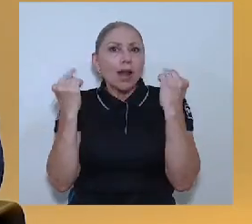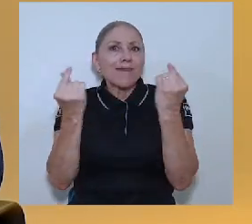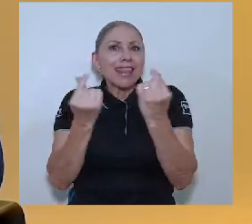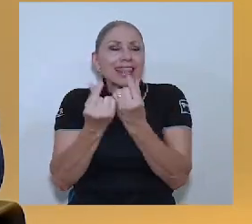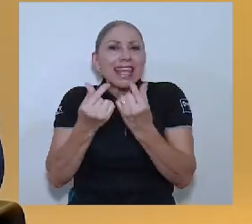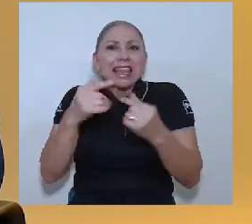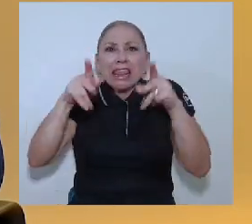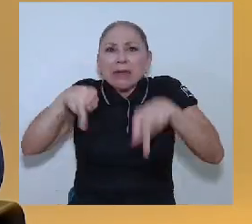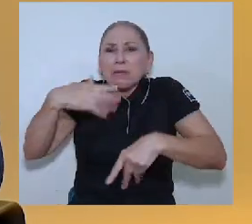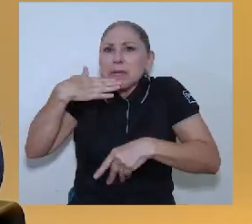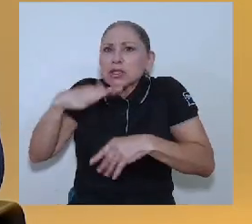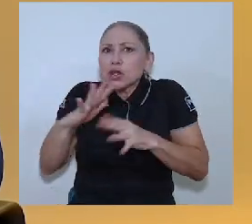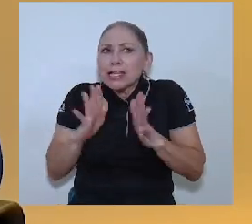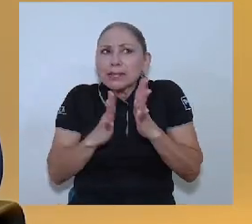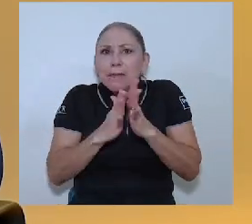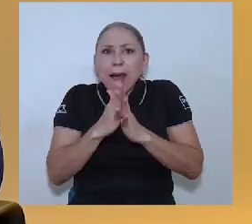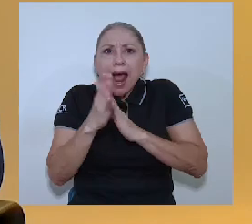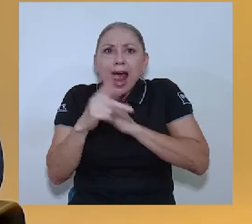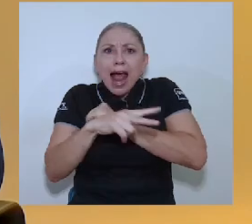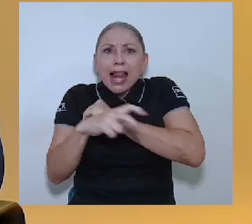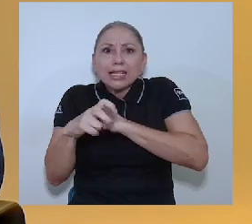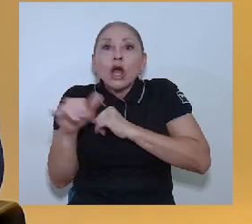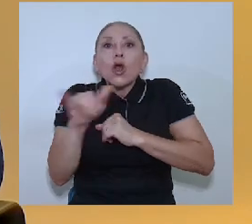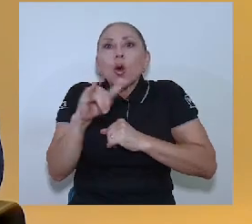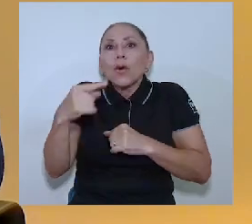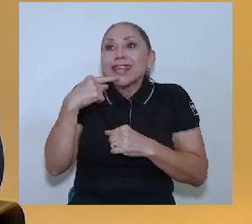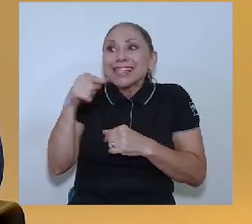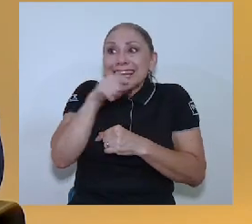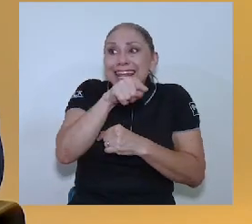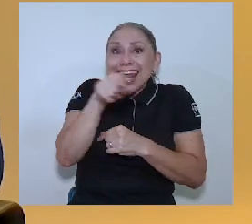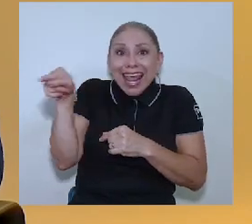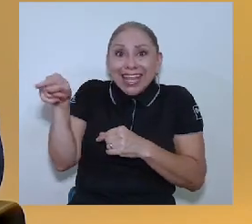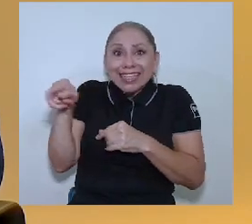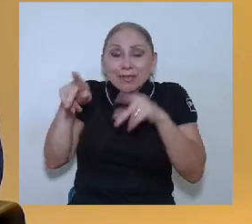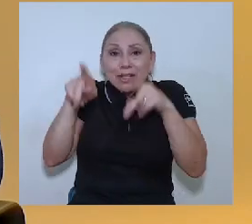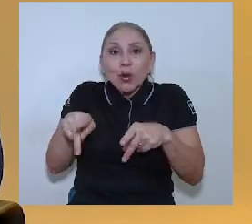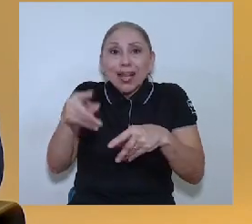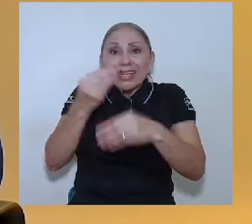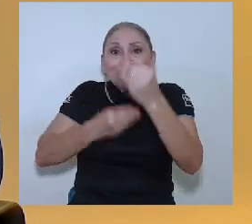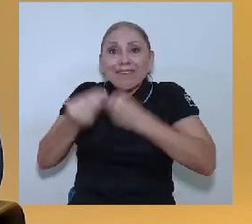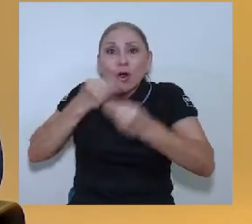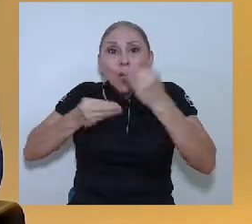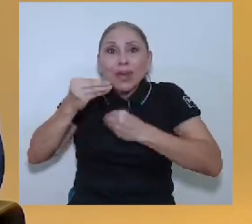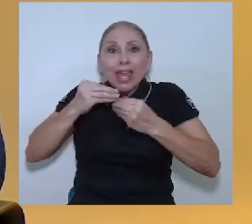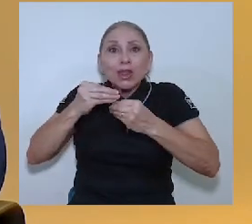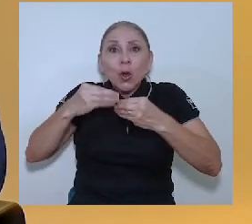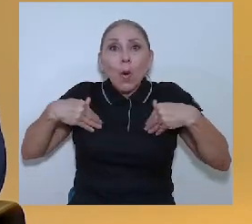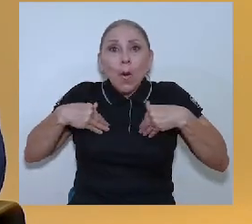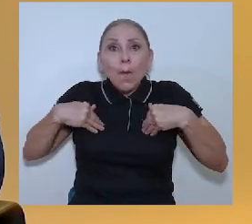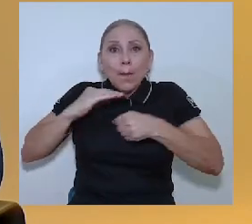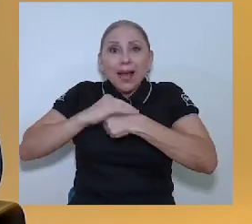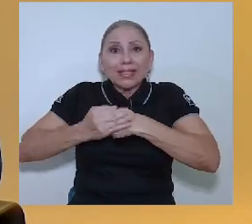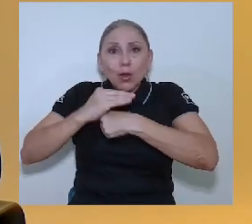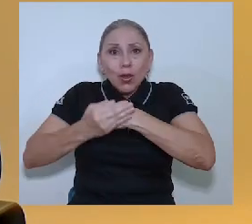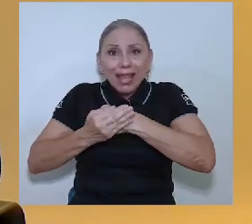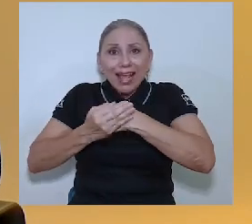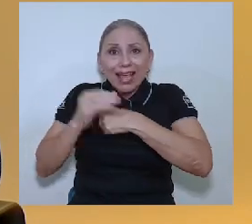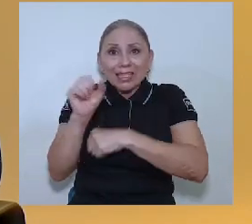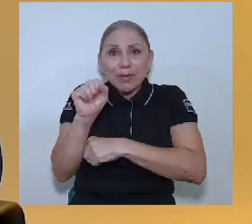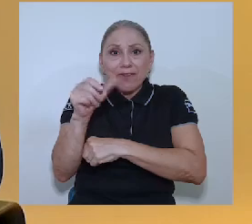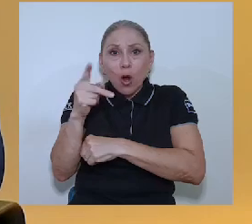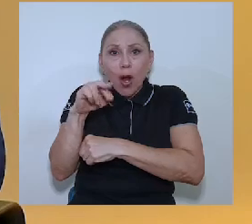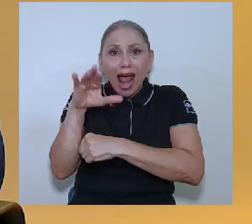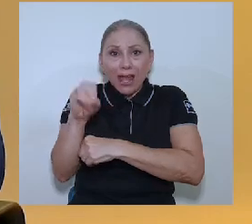incluso extremos como el decir que se estaban comiendo mascotas en Springfield, en Ohio, los migrantes